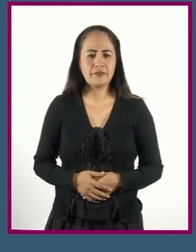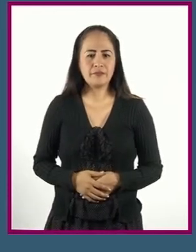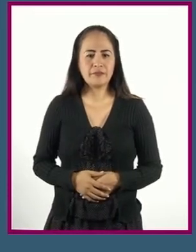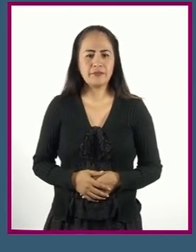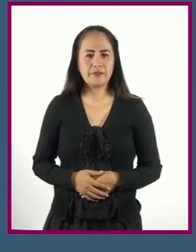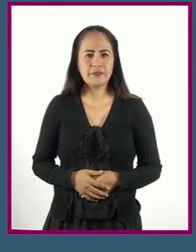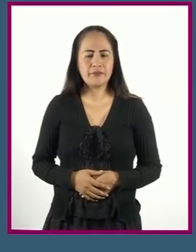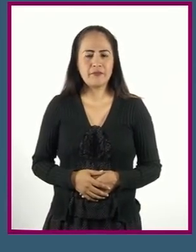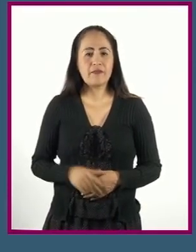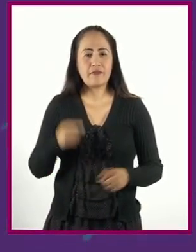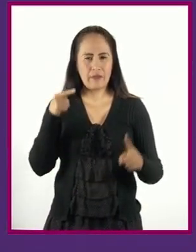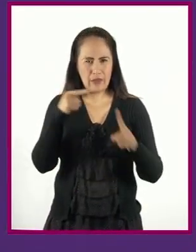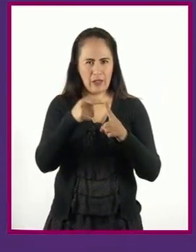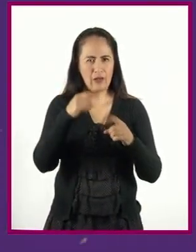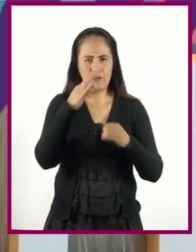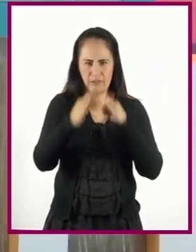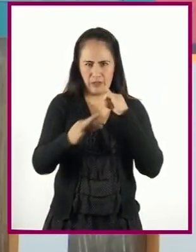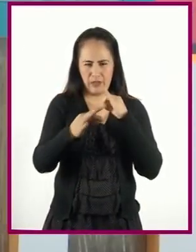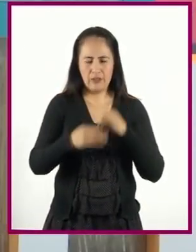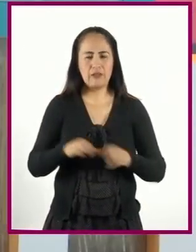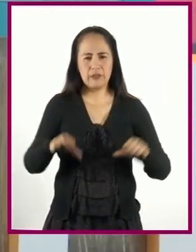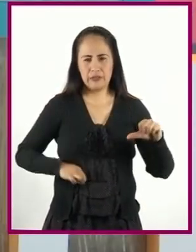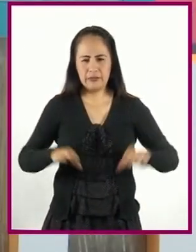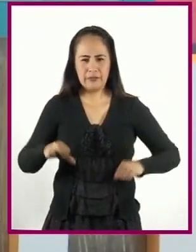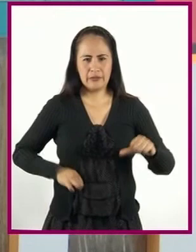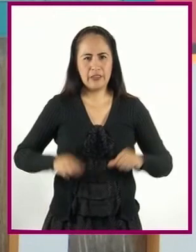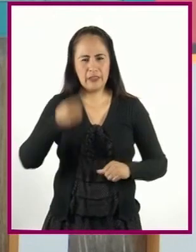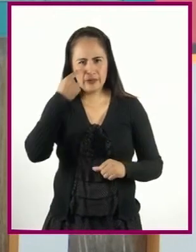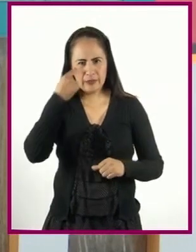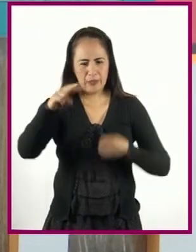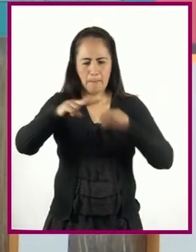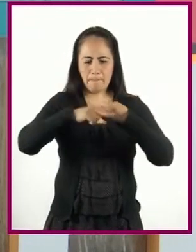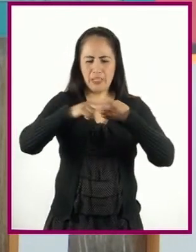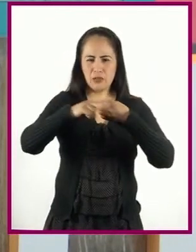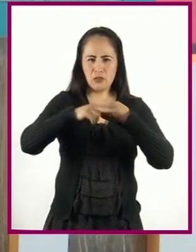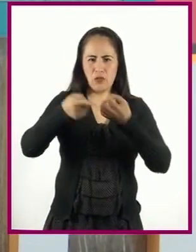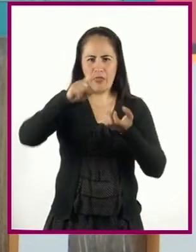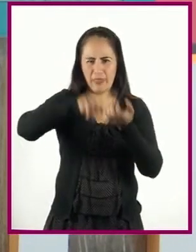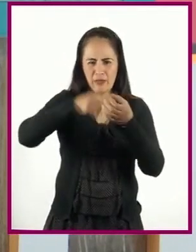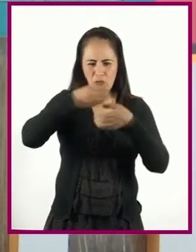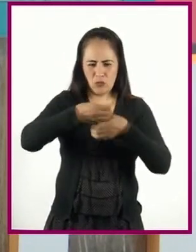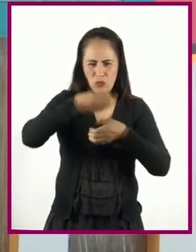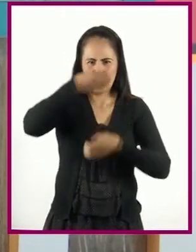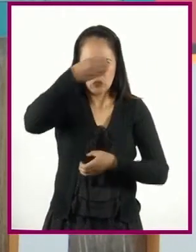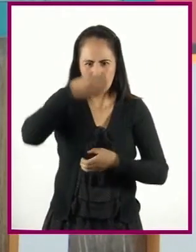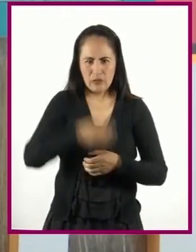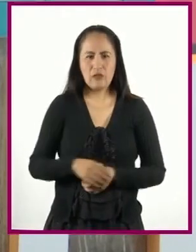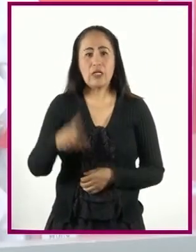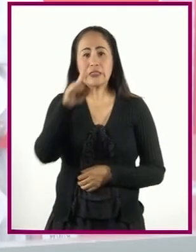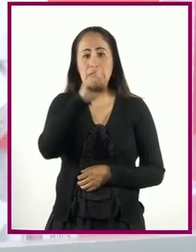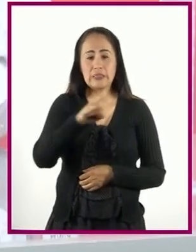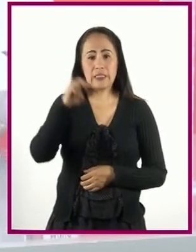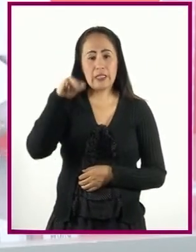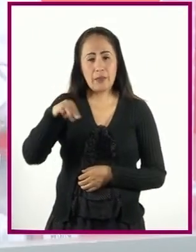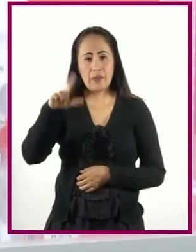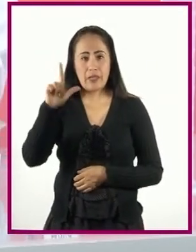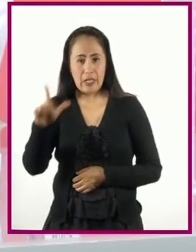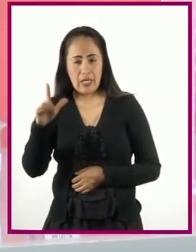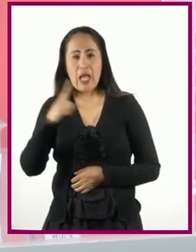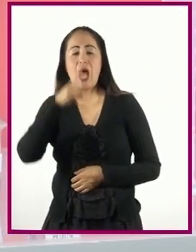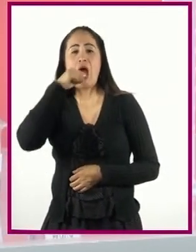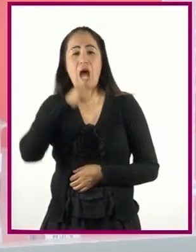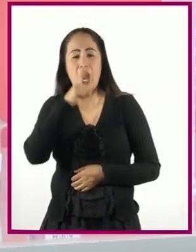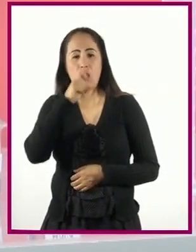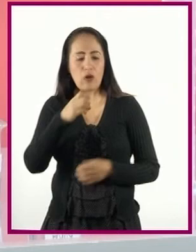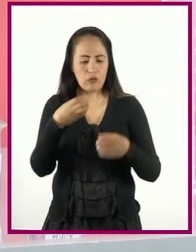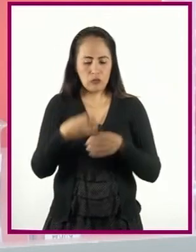Para nuestro último reto, observen con atención los vasos de precipitados. En el primero hay 100 mililitros de agua y en